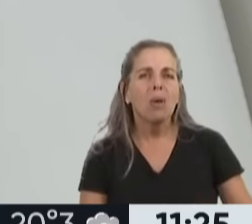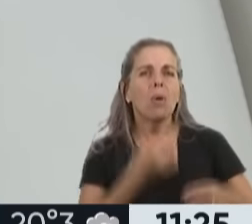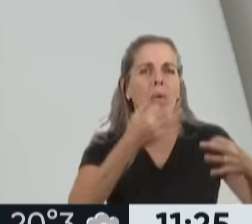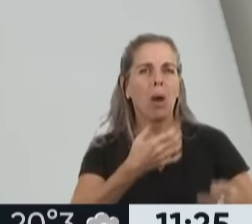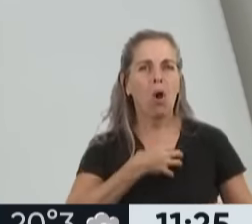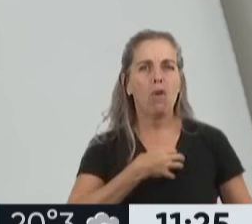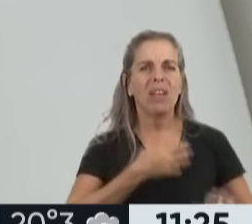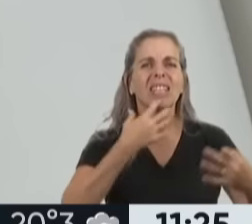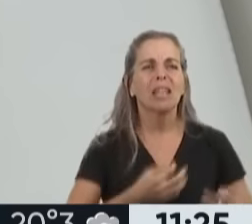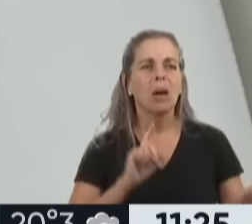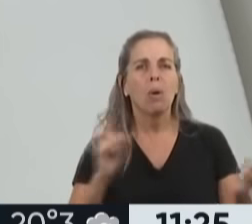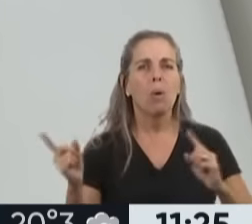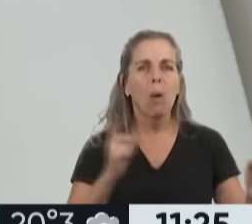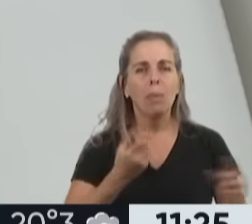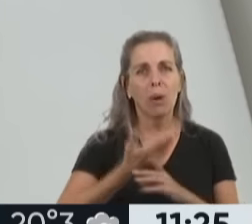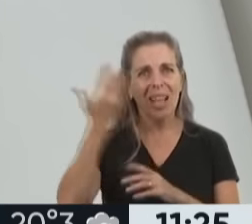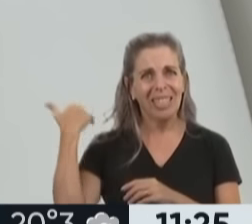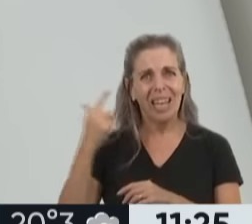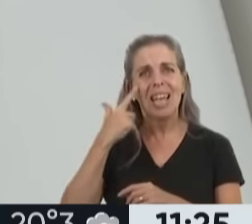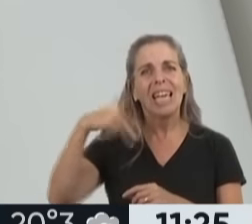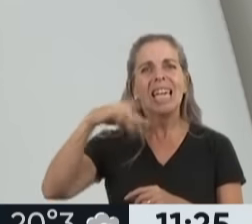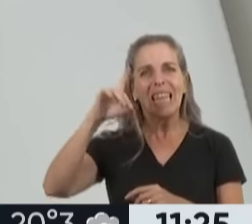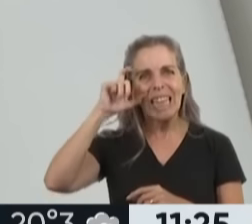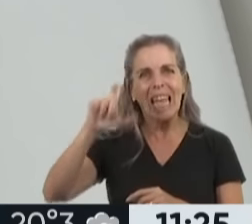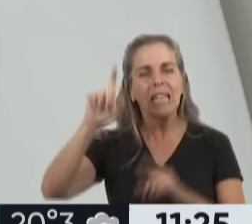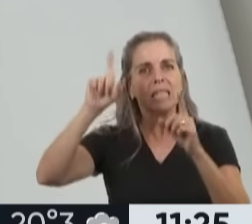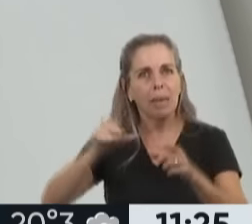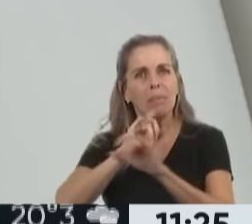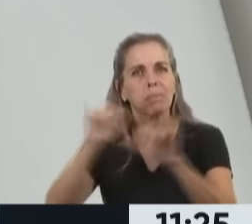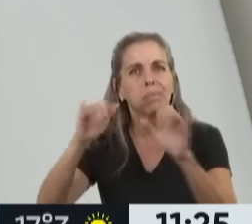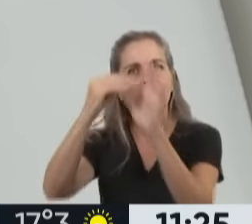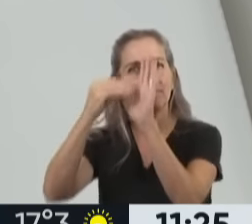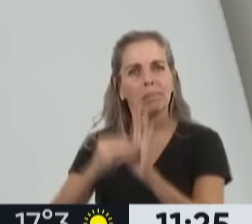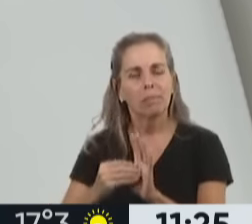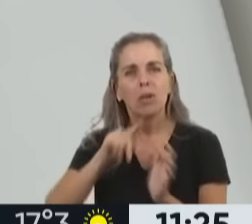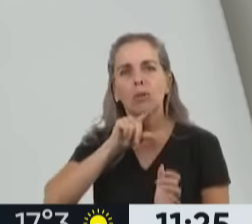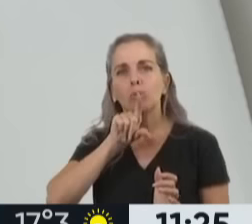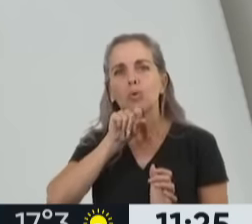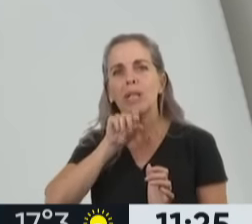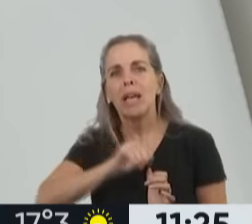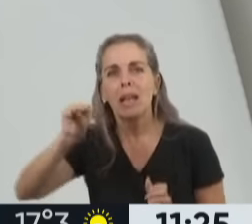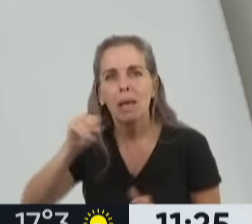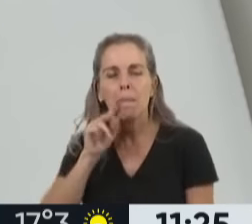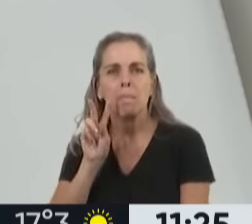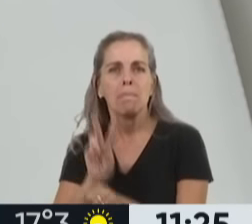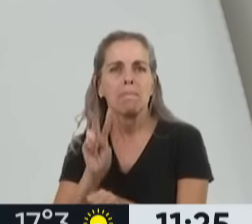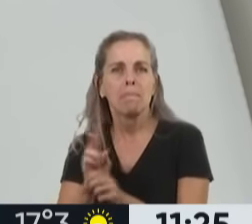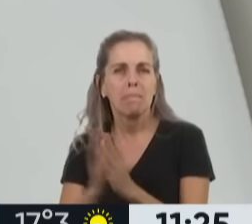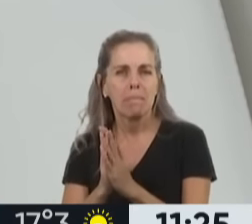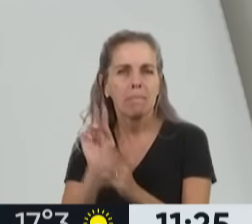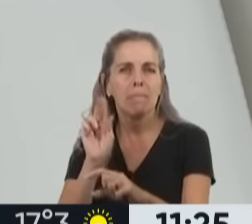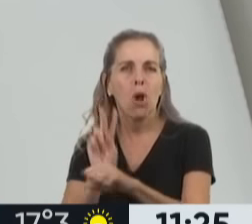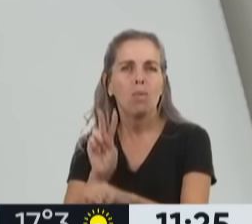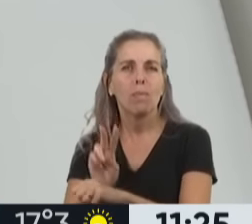lava el titular del inde ayer salió con un mensaje en Twitter donde pide proteger la metodología de medición del